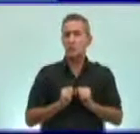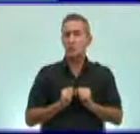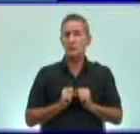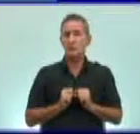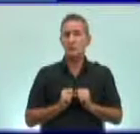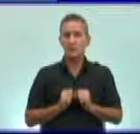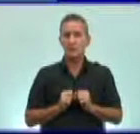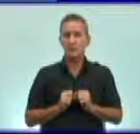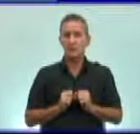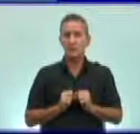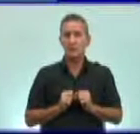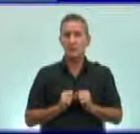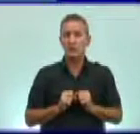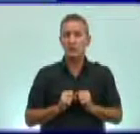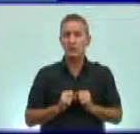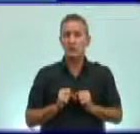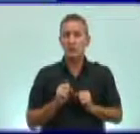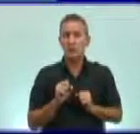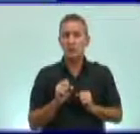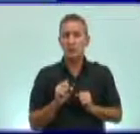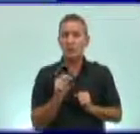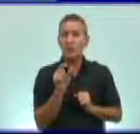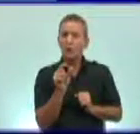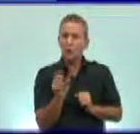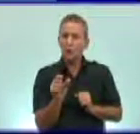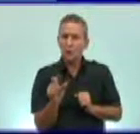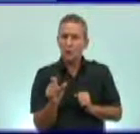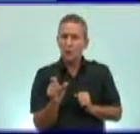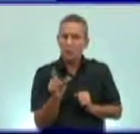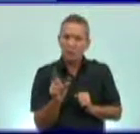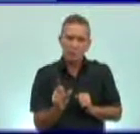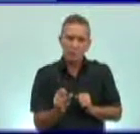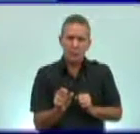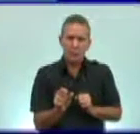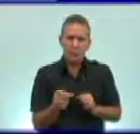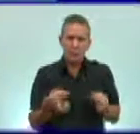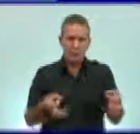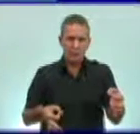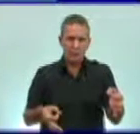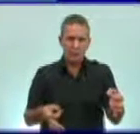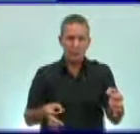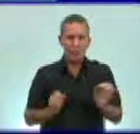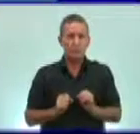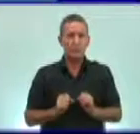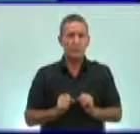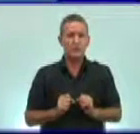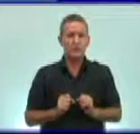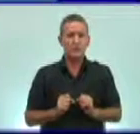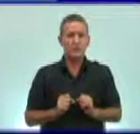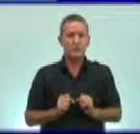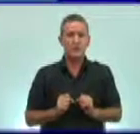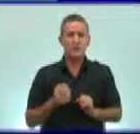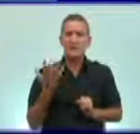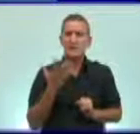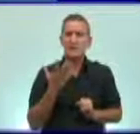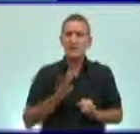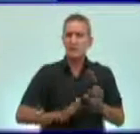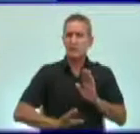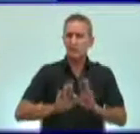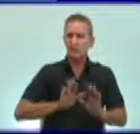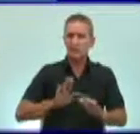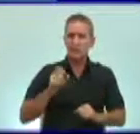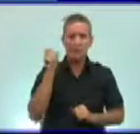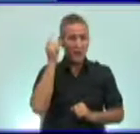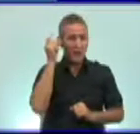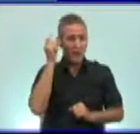aquellos también pocos documentos, porque prácticamente eran inexistentes, de quienes defendían la idea del